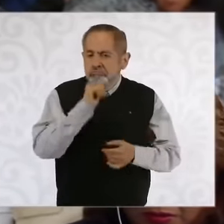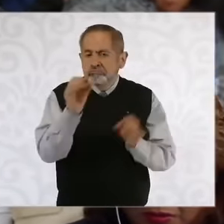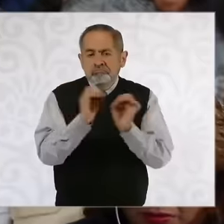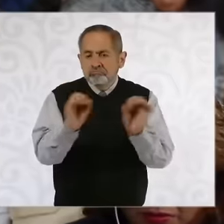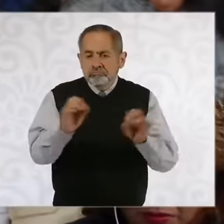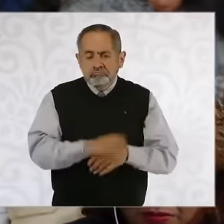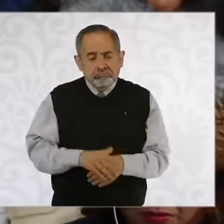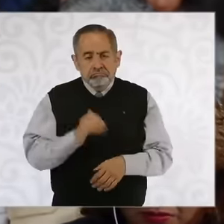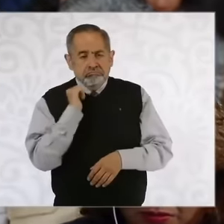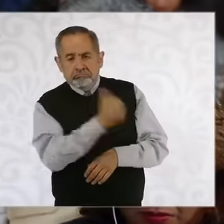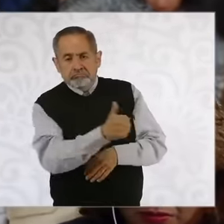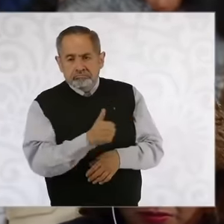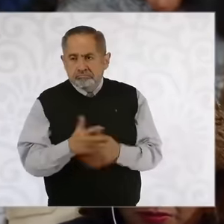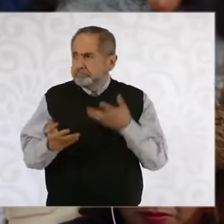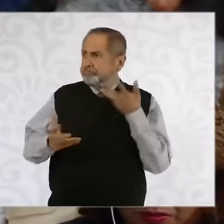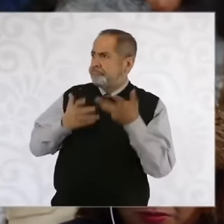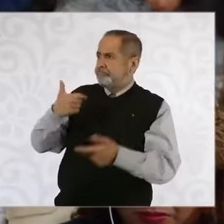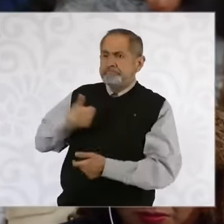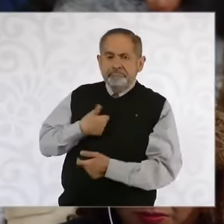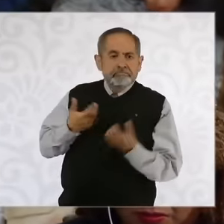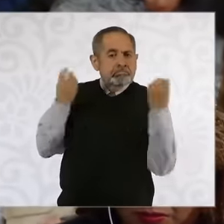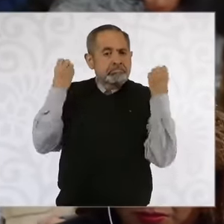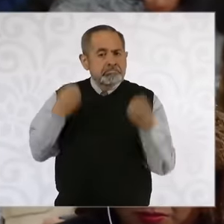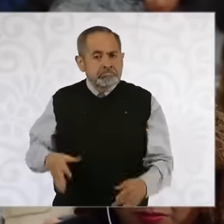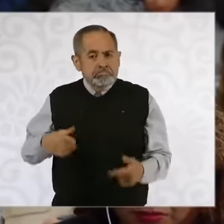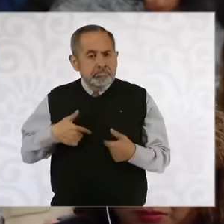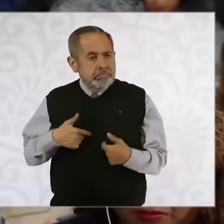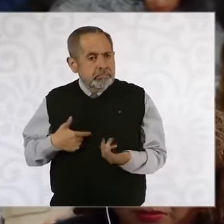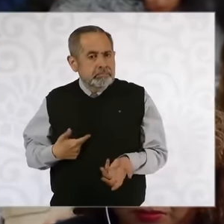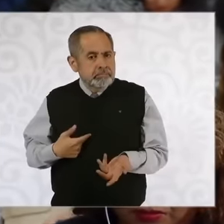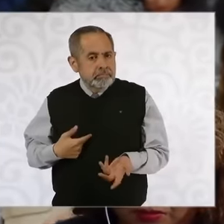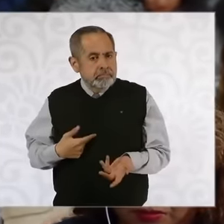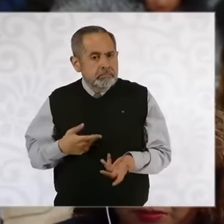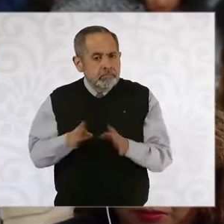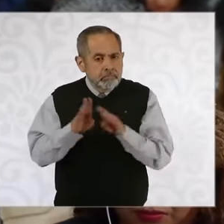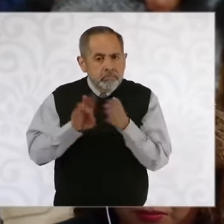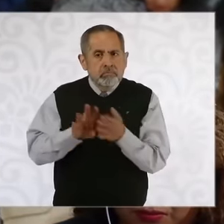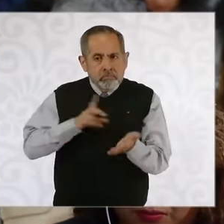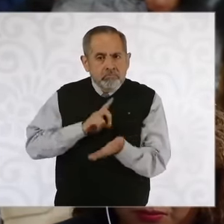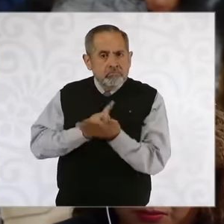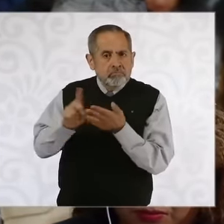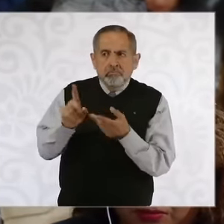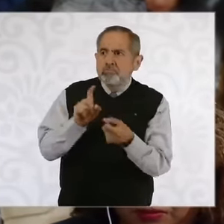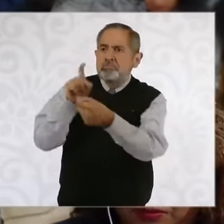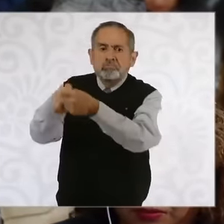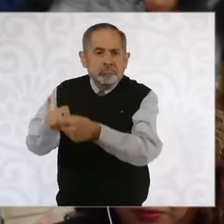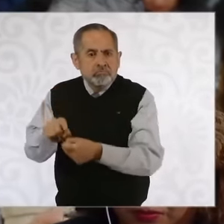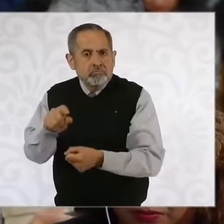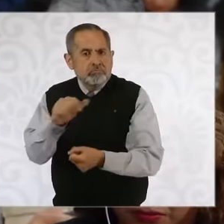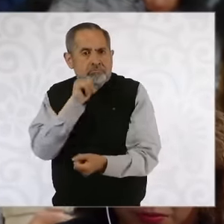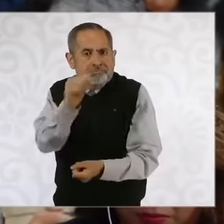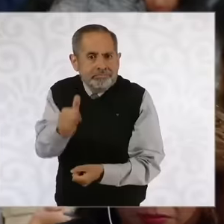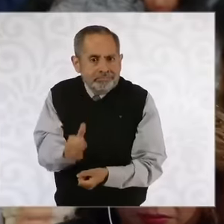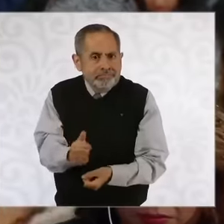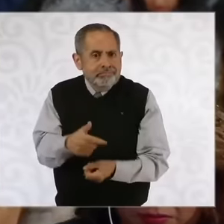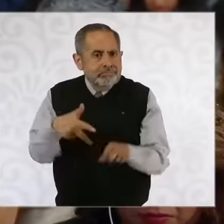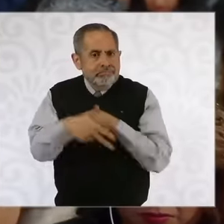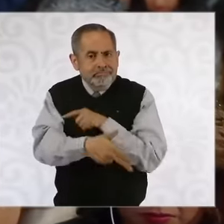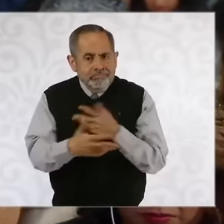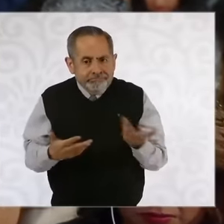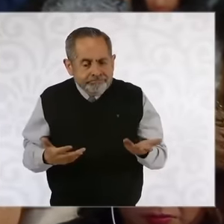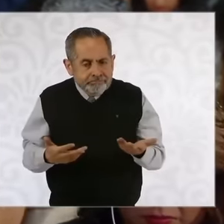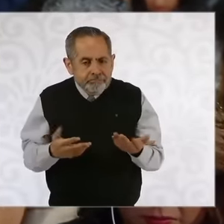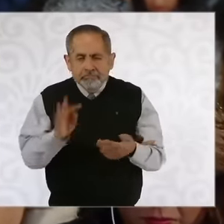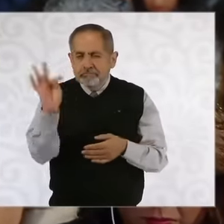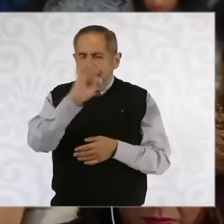los dejan al desamparo y pierden todos sus derechos en este sentido de salud. Entonces puede ser a lo